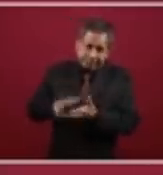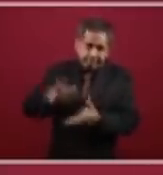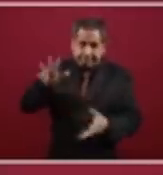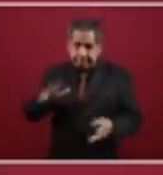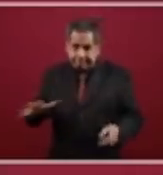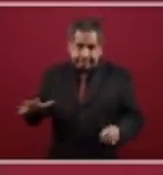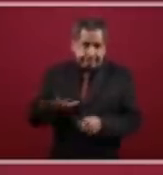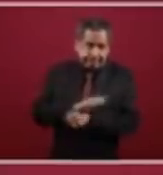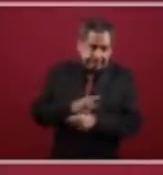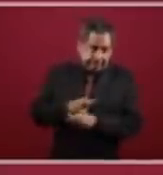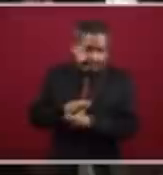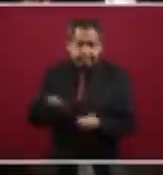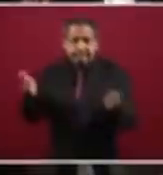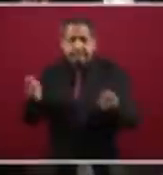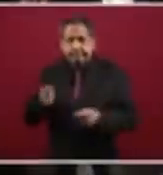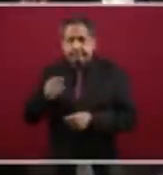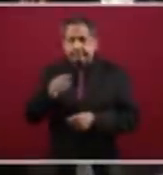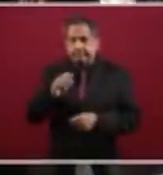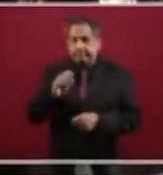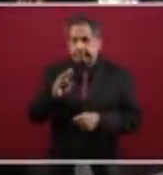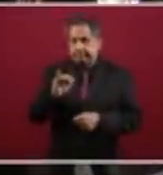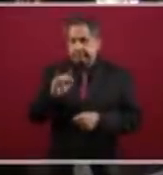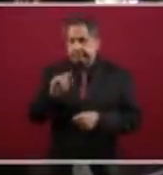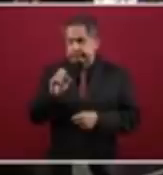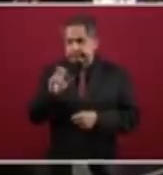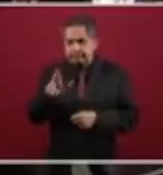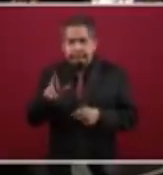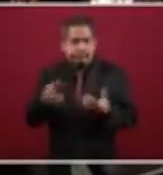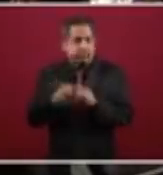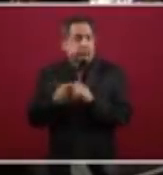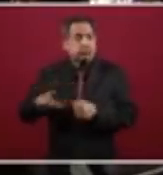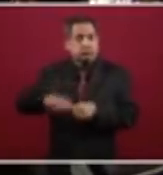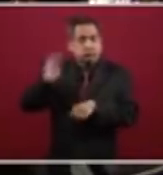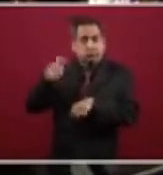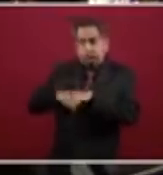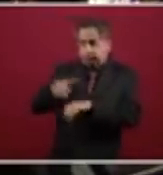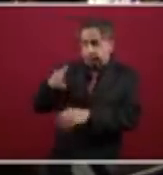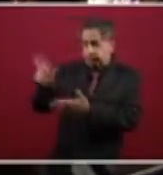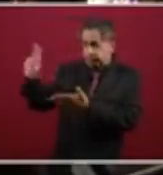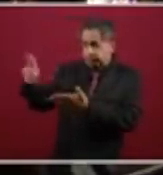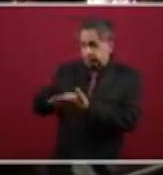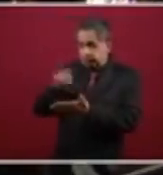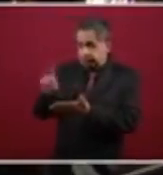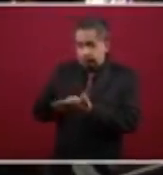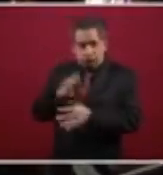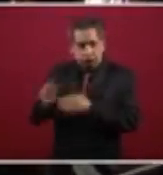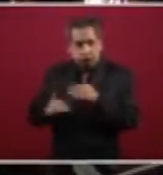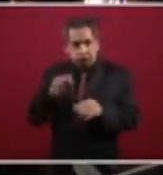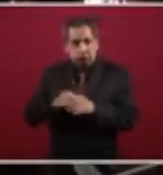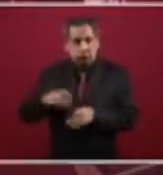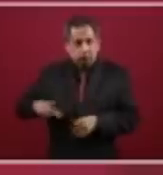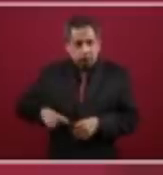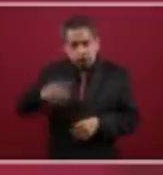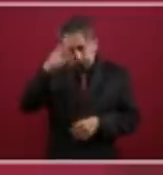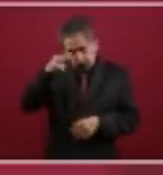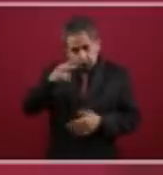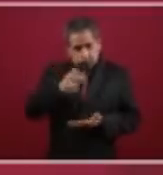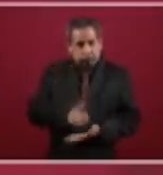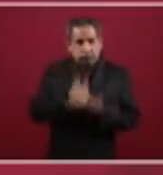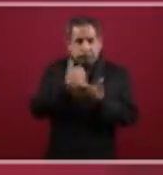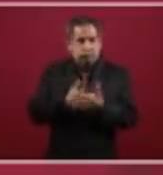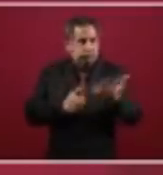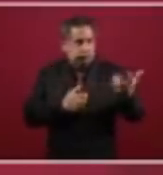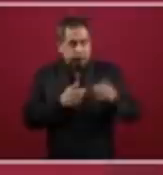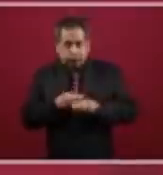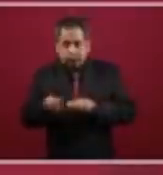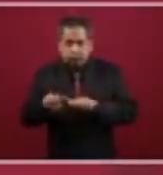de bienestar, en donde firmamos un convenio con el gobierno federal para que el gobierno de la ciudad pudiera apoyar en la dispersión